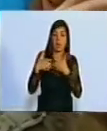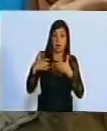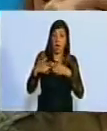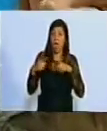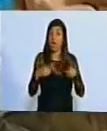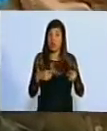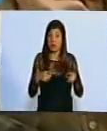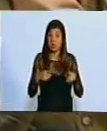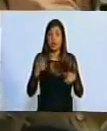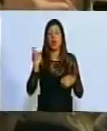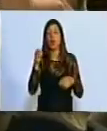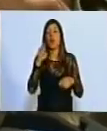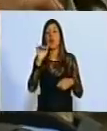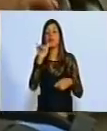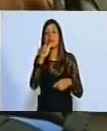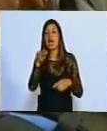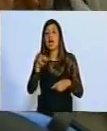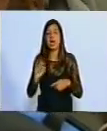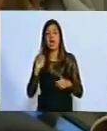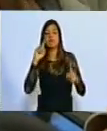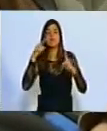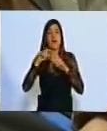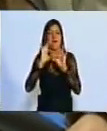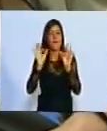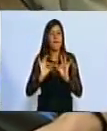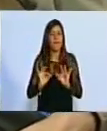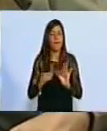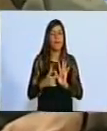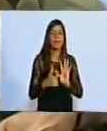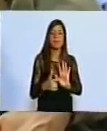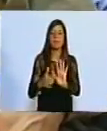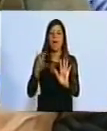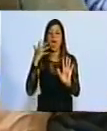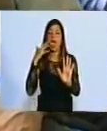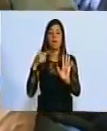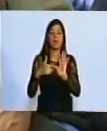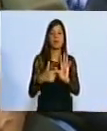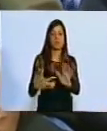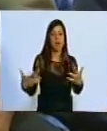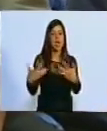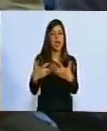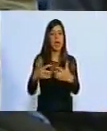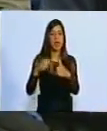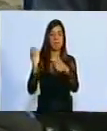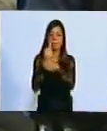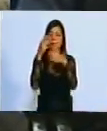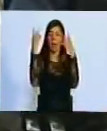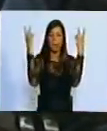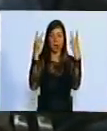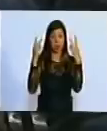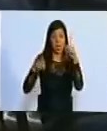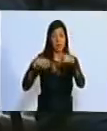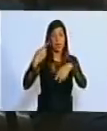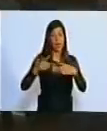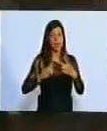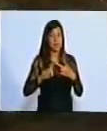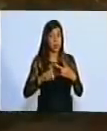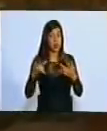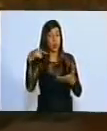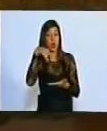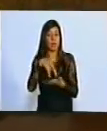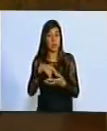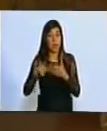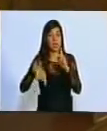lección de cómo conducirse hacia la victoria. Porque Guayana nos llevó a Carabobo y Guayana nos llevó a